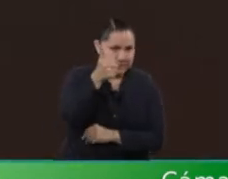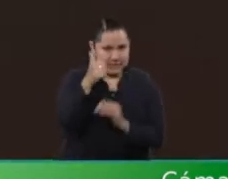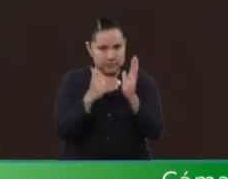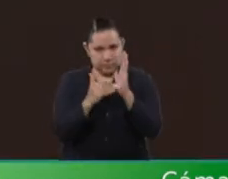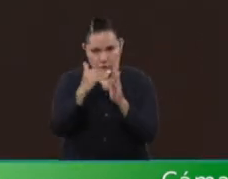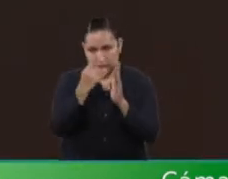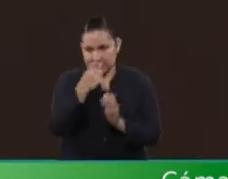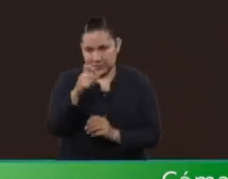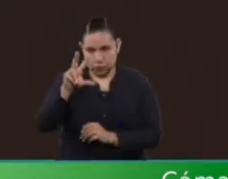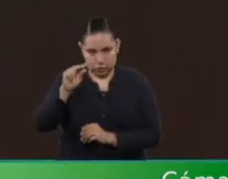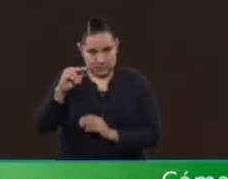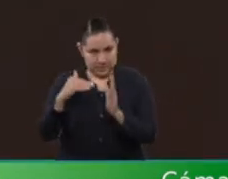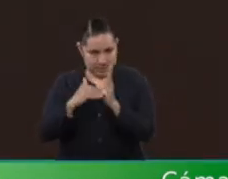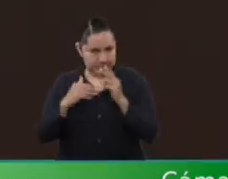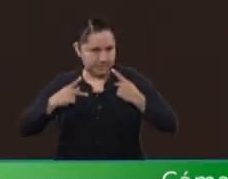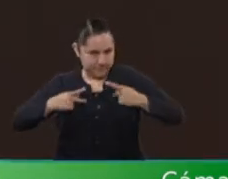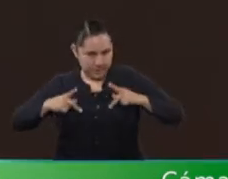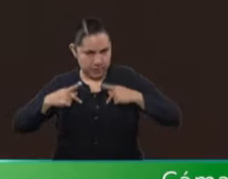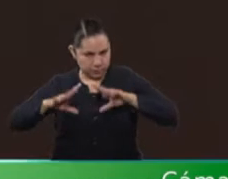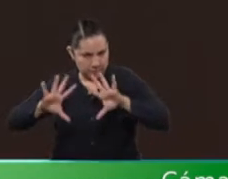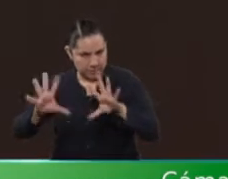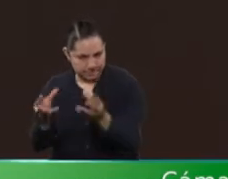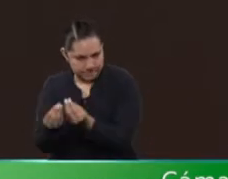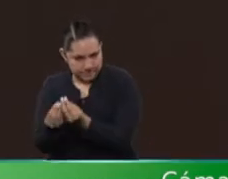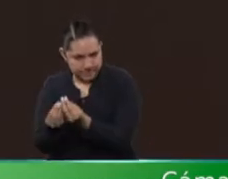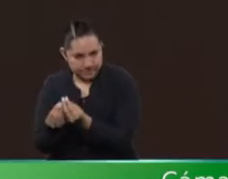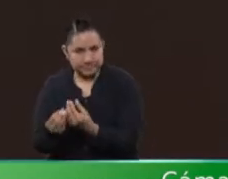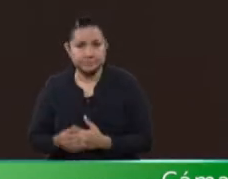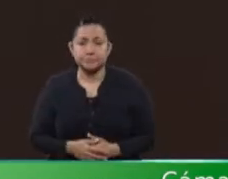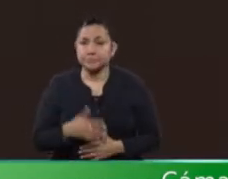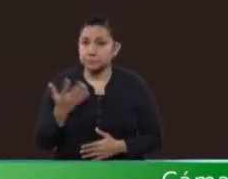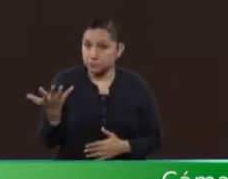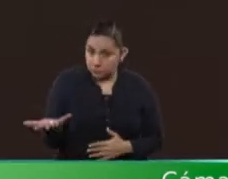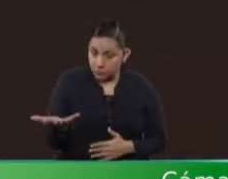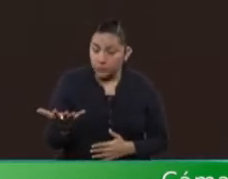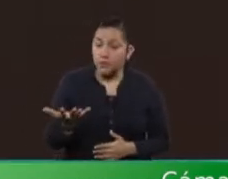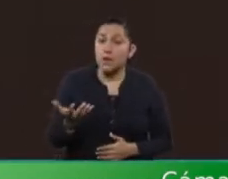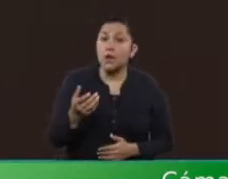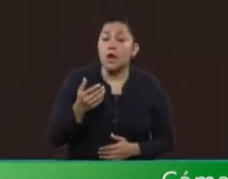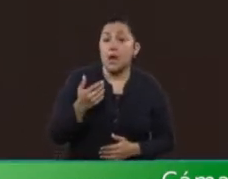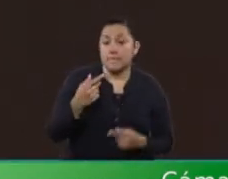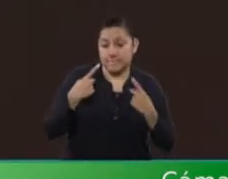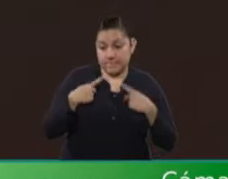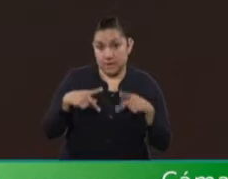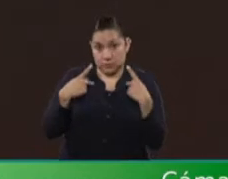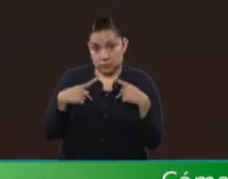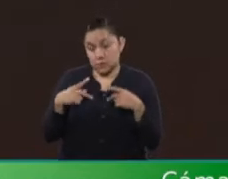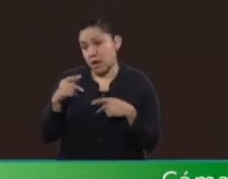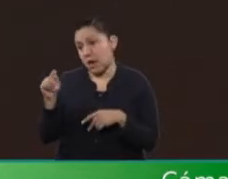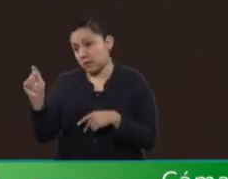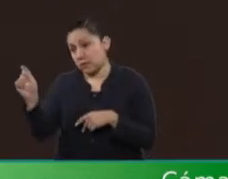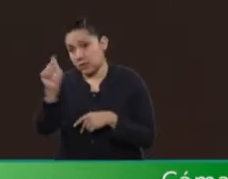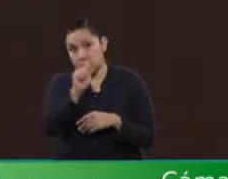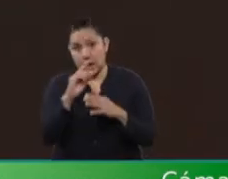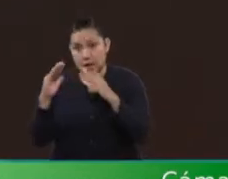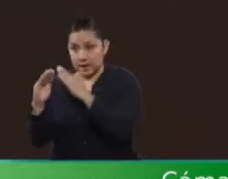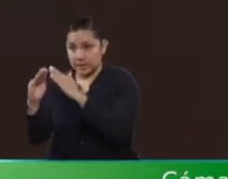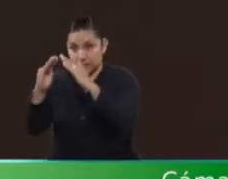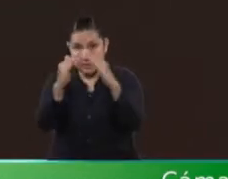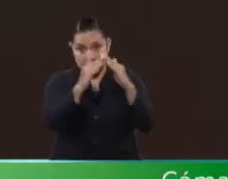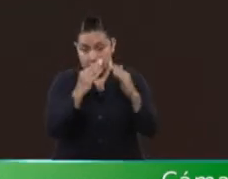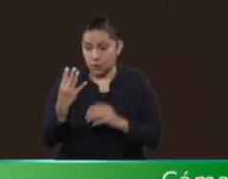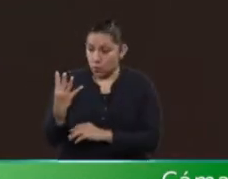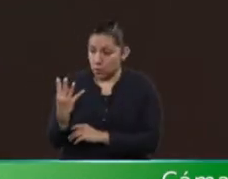6.180.000 personas. Y además, en promedio, uno de cada cuatro hogares tiene una